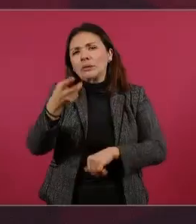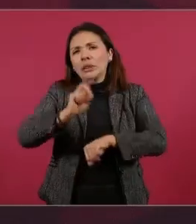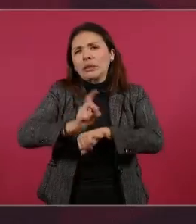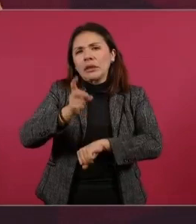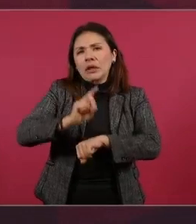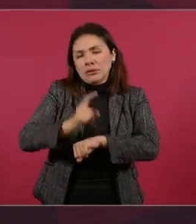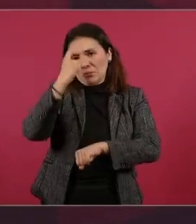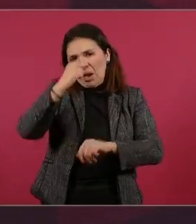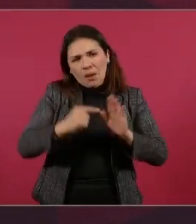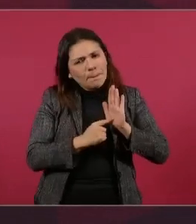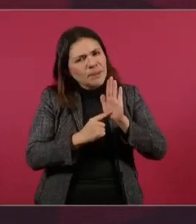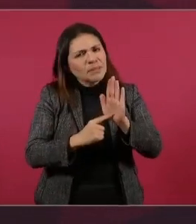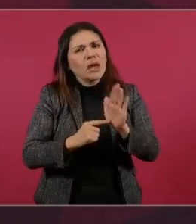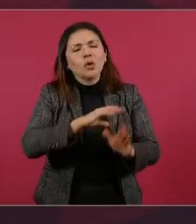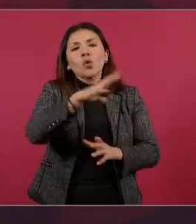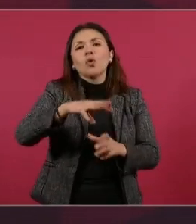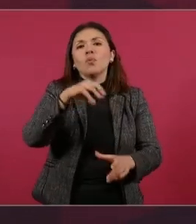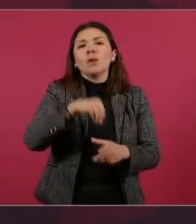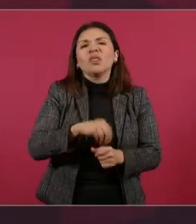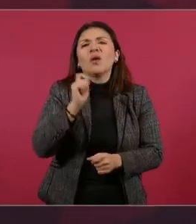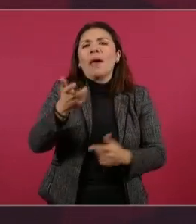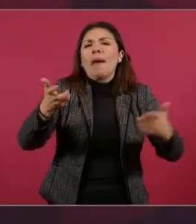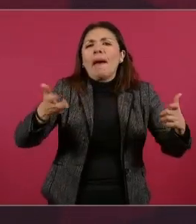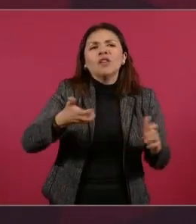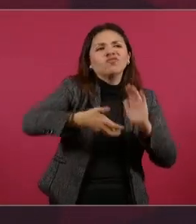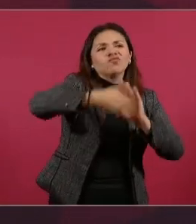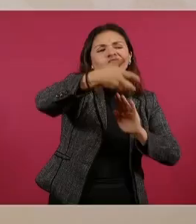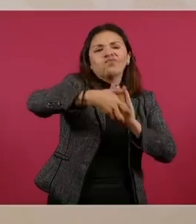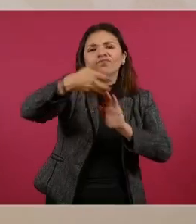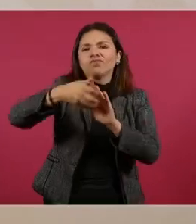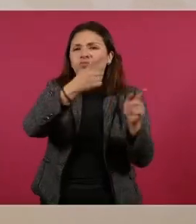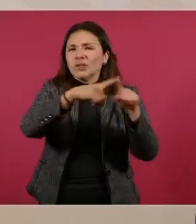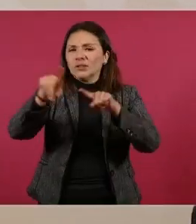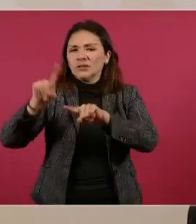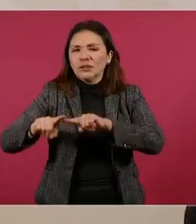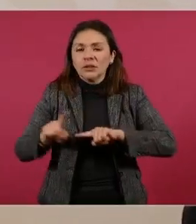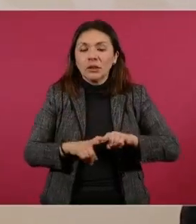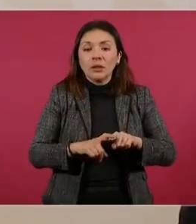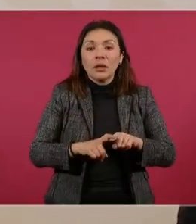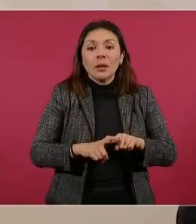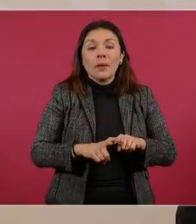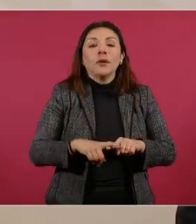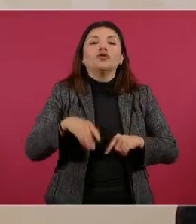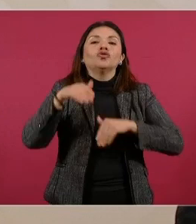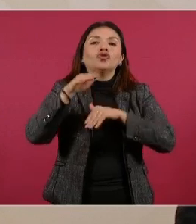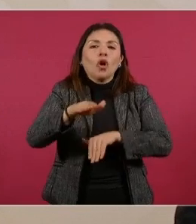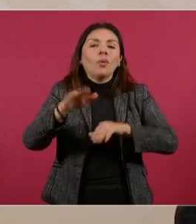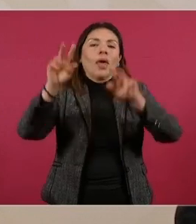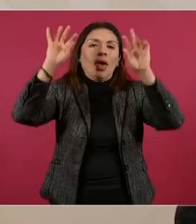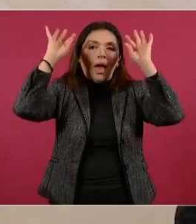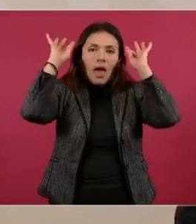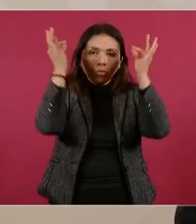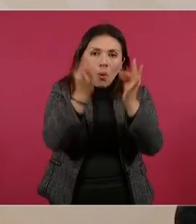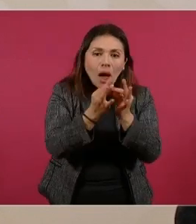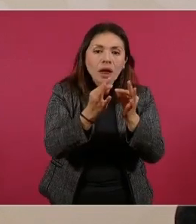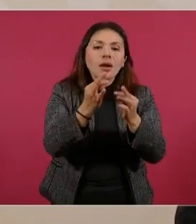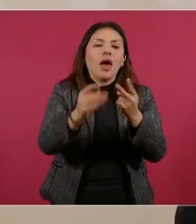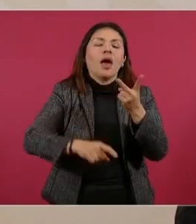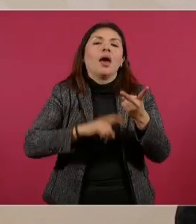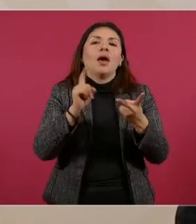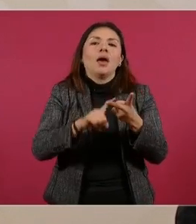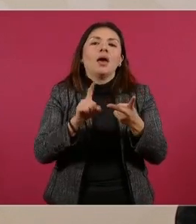presenten todo lo que se está haciendo de aduanas